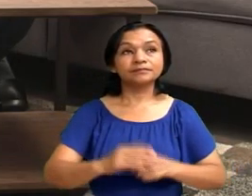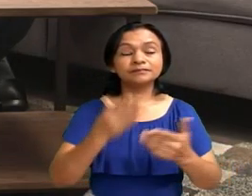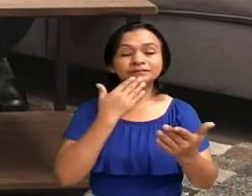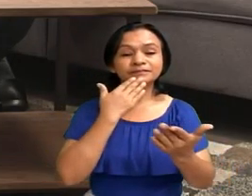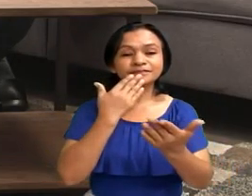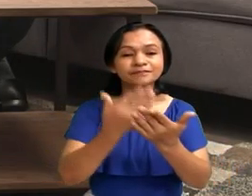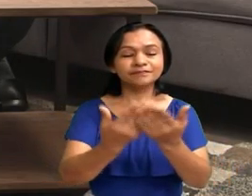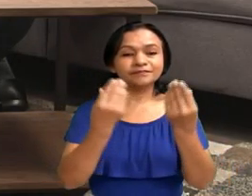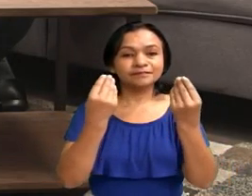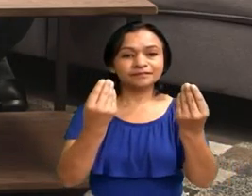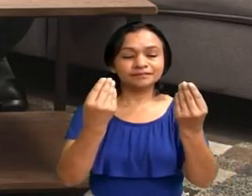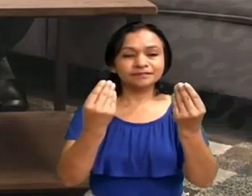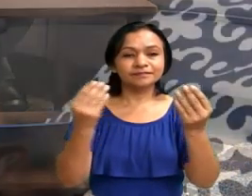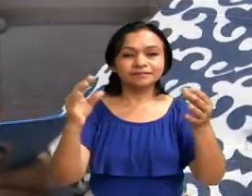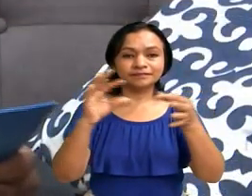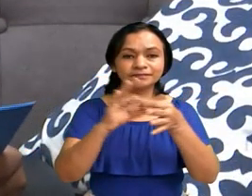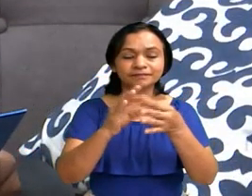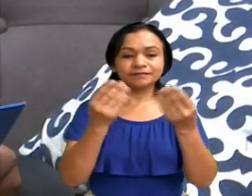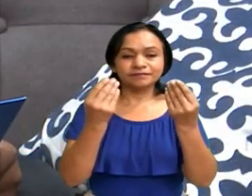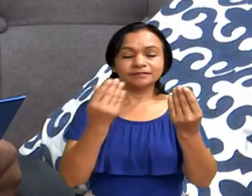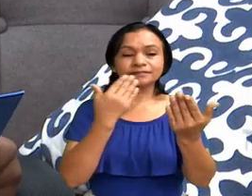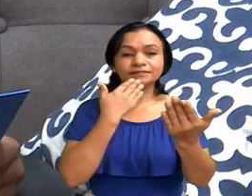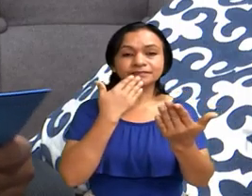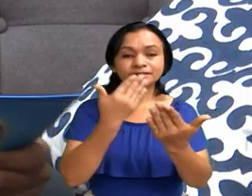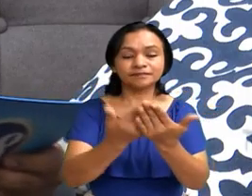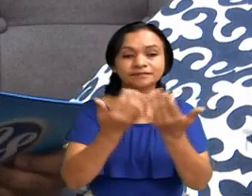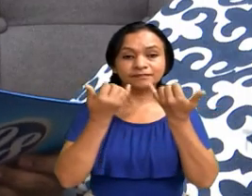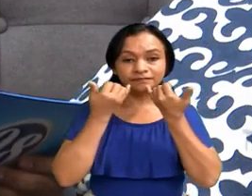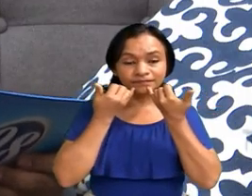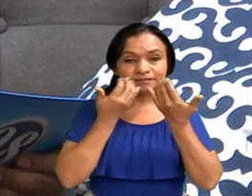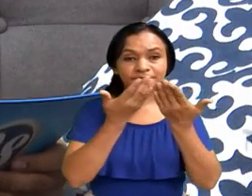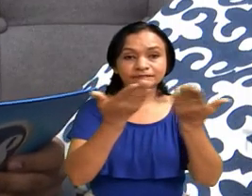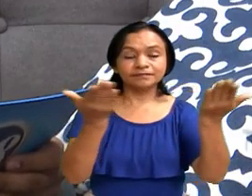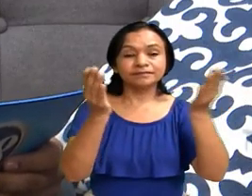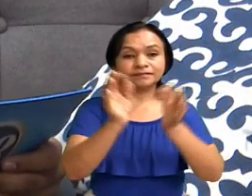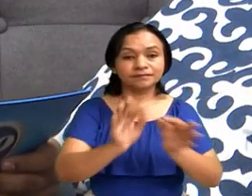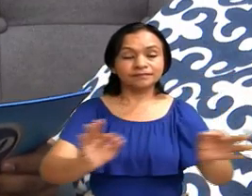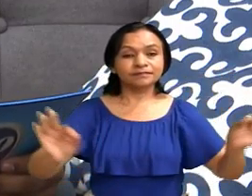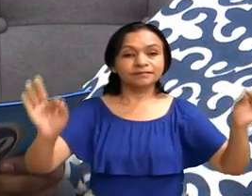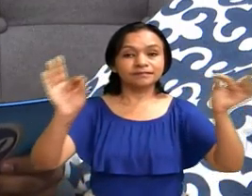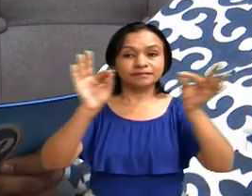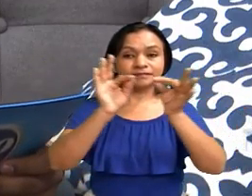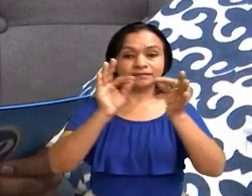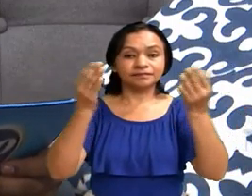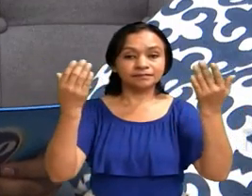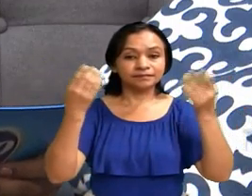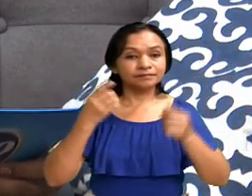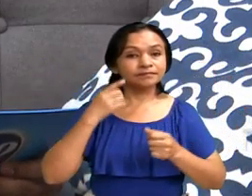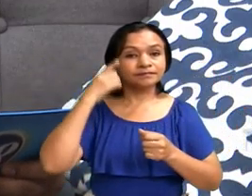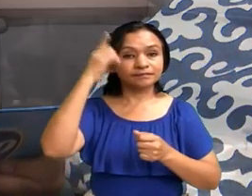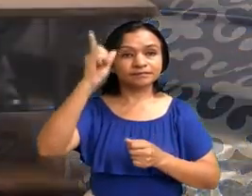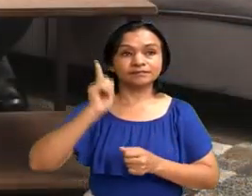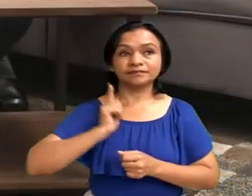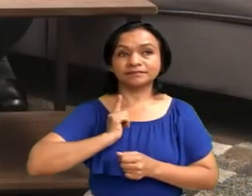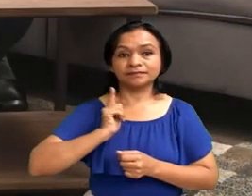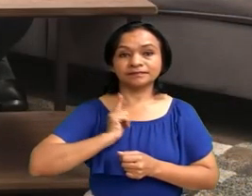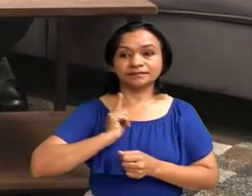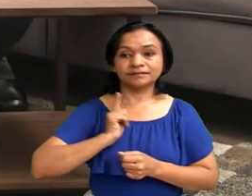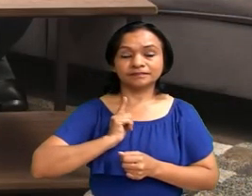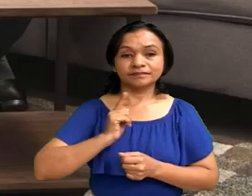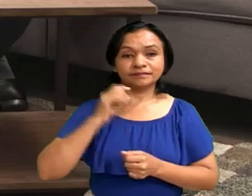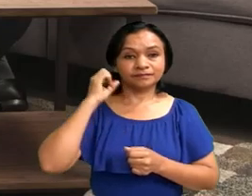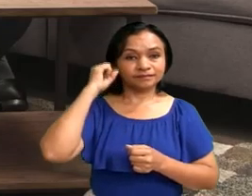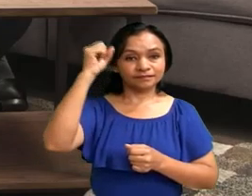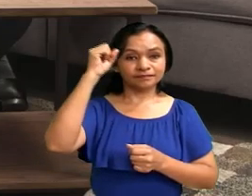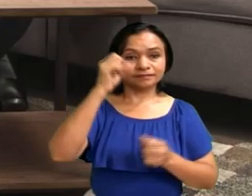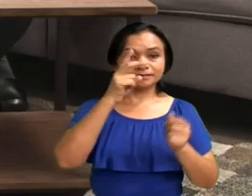muchísimas gracias por su compañía. Muchísimas gracias también por esa información tan importante, logros y avances obtenidos en principio, victorias